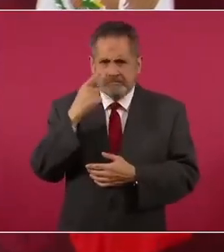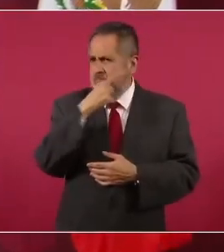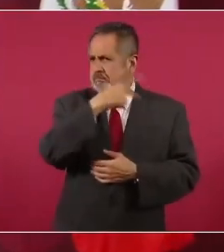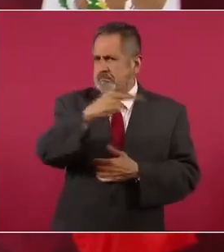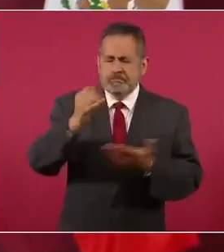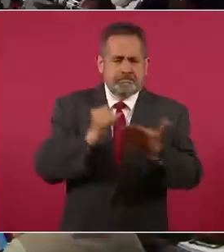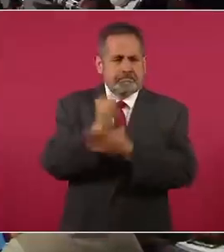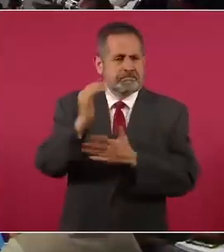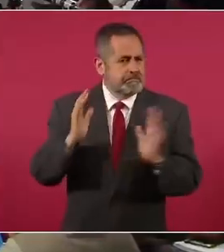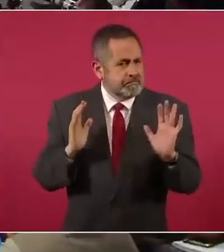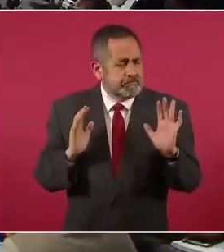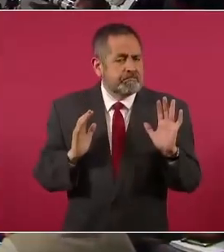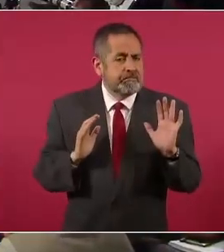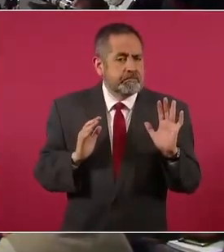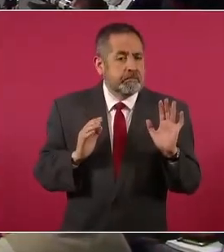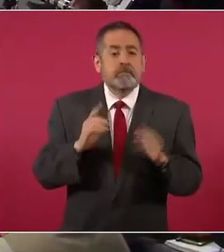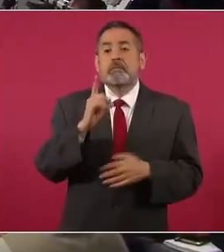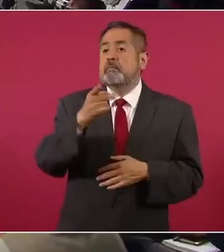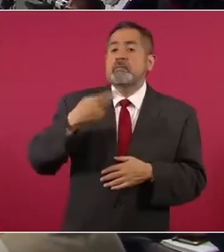además